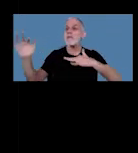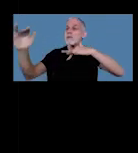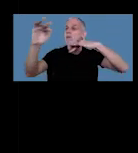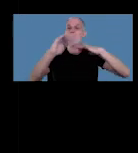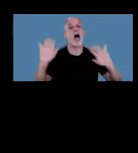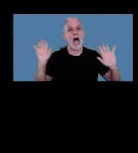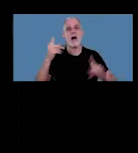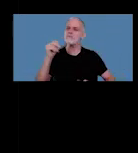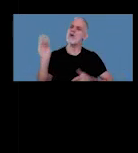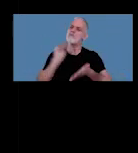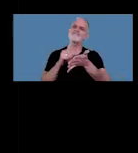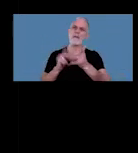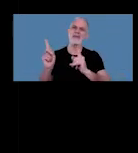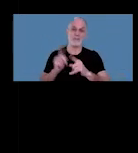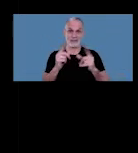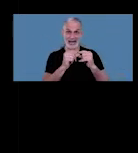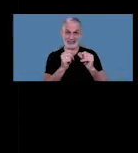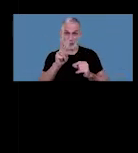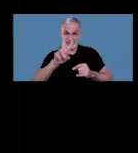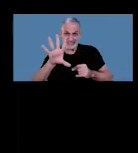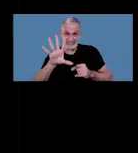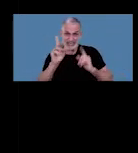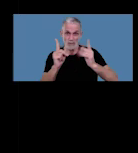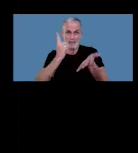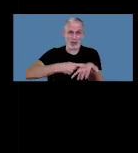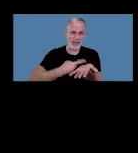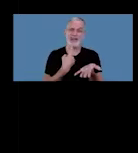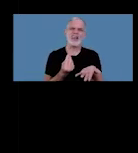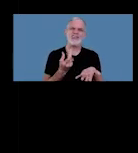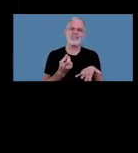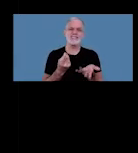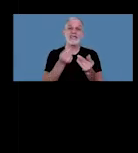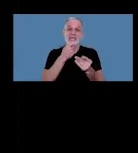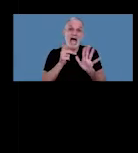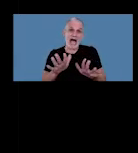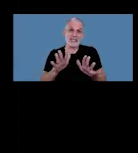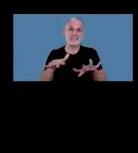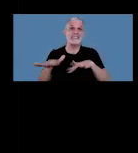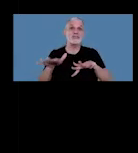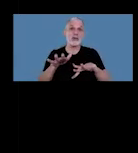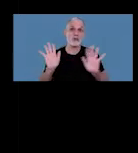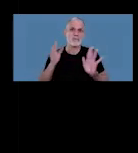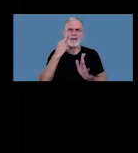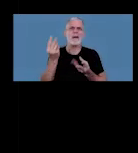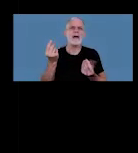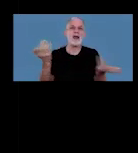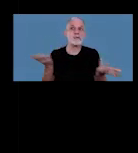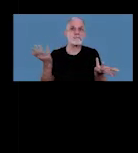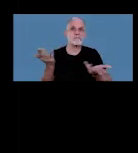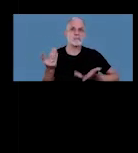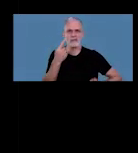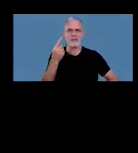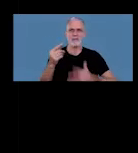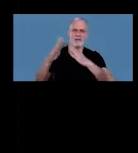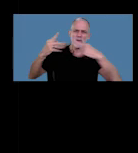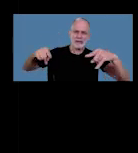También el artículo 25 del decreto nos dice que ante esta situación, ante haber un inmueble